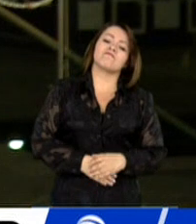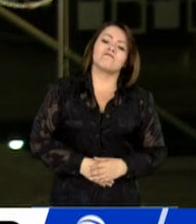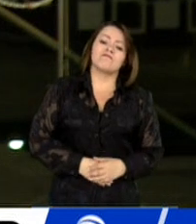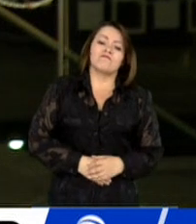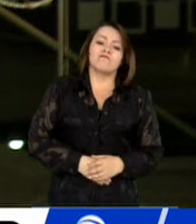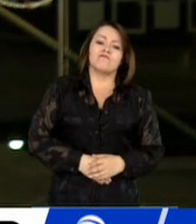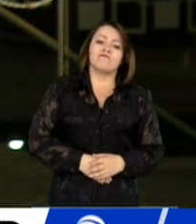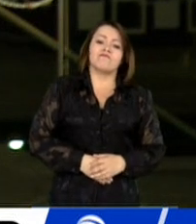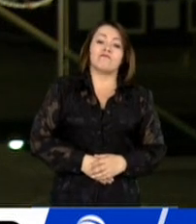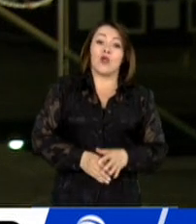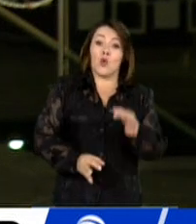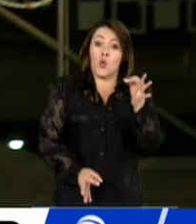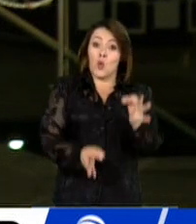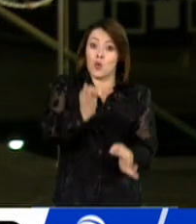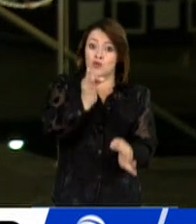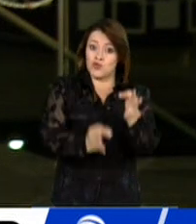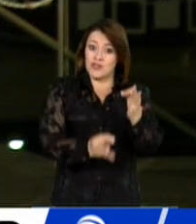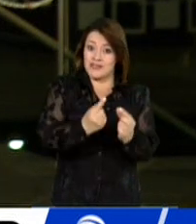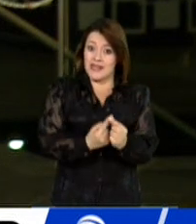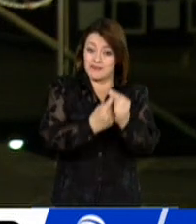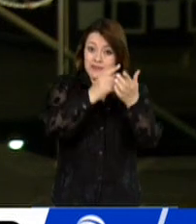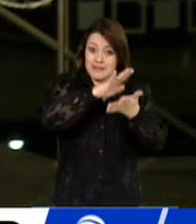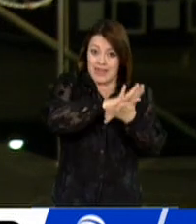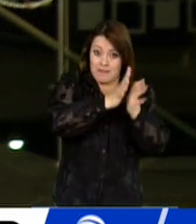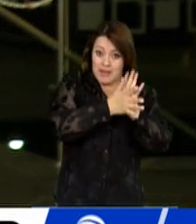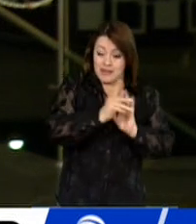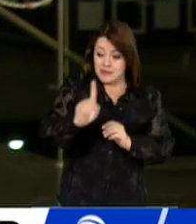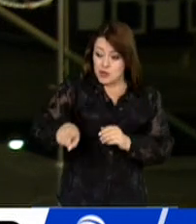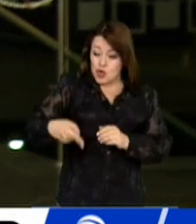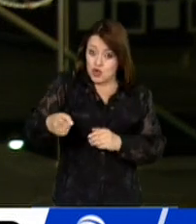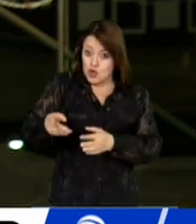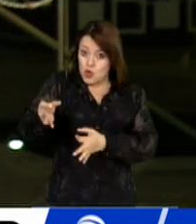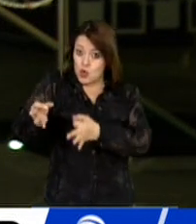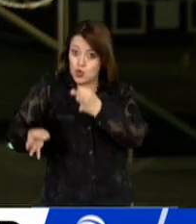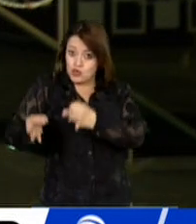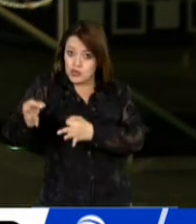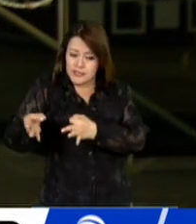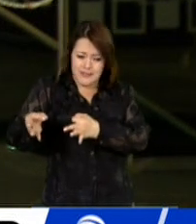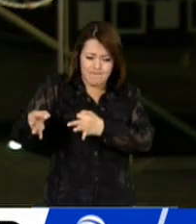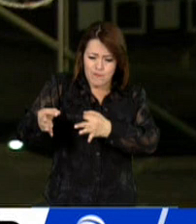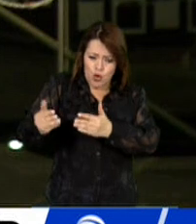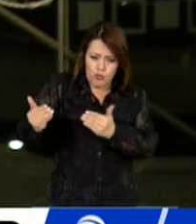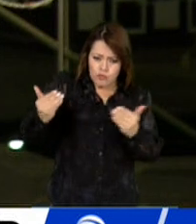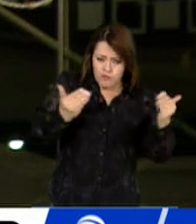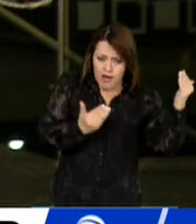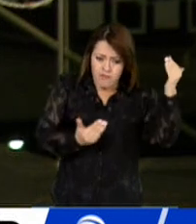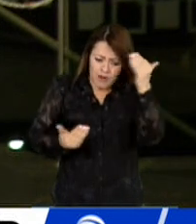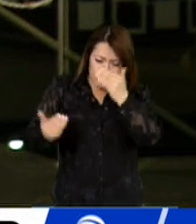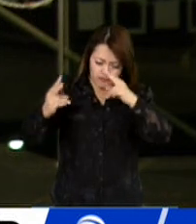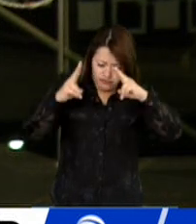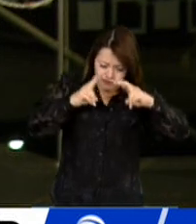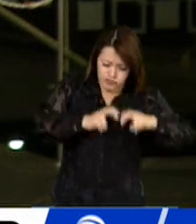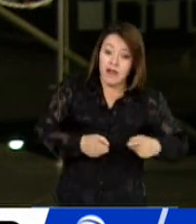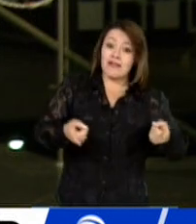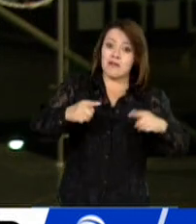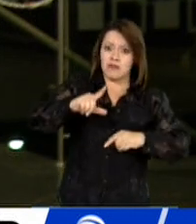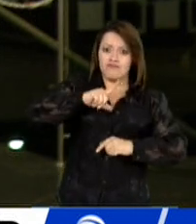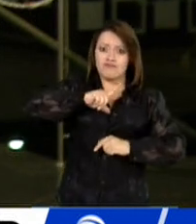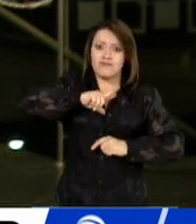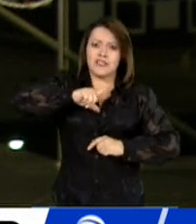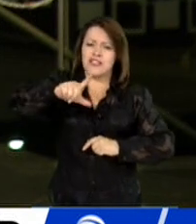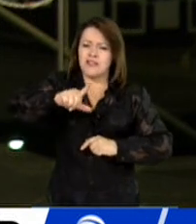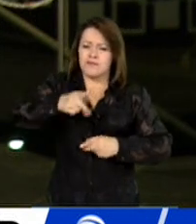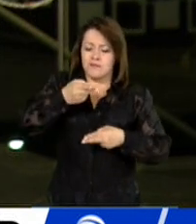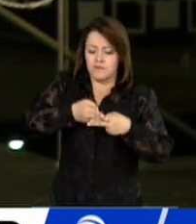La dirección de la Unidad de Investigación y Acusación de la JEP, los magistrados de la sección de revisión y la presidenta de la JEP,